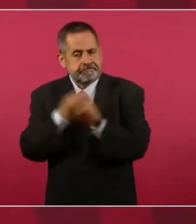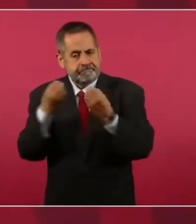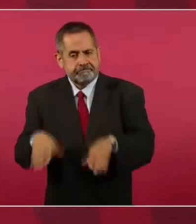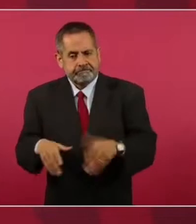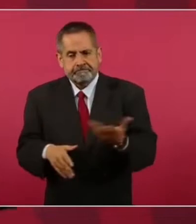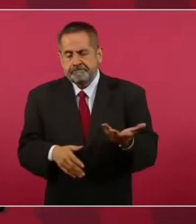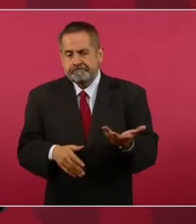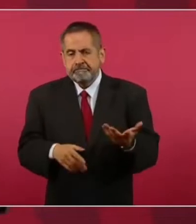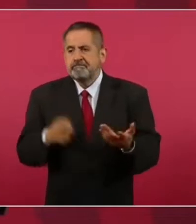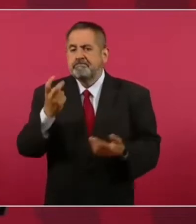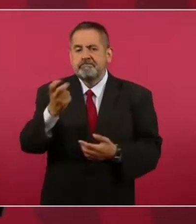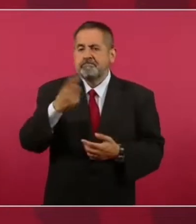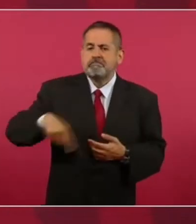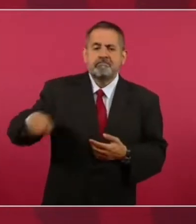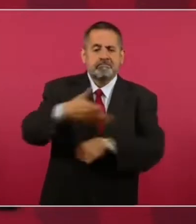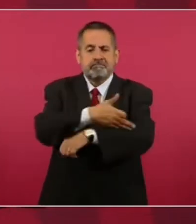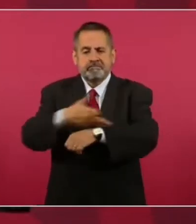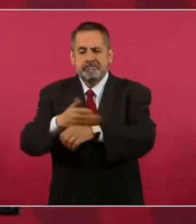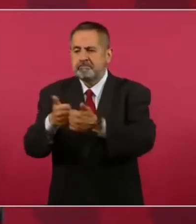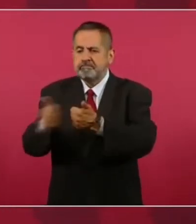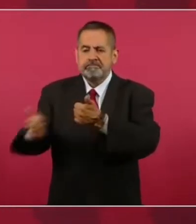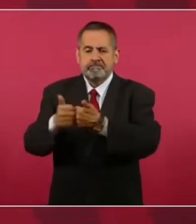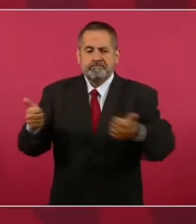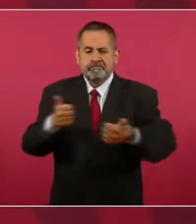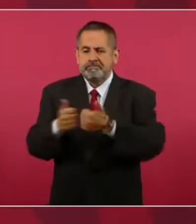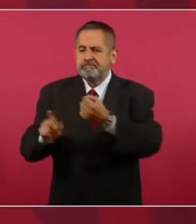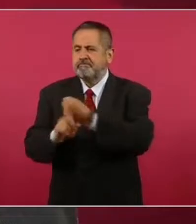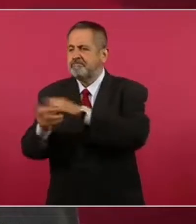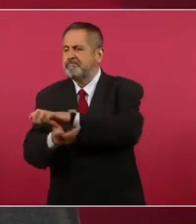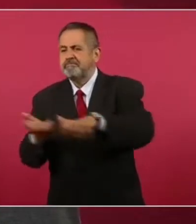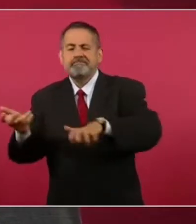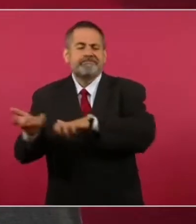se desintegraron familias, se afectó el tejido social,